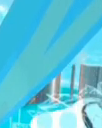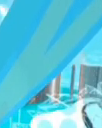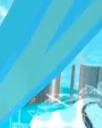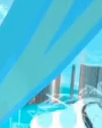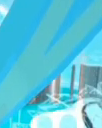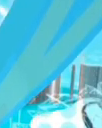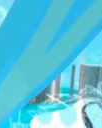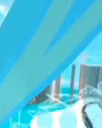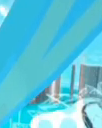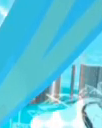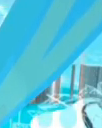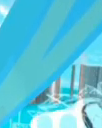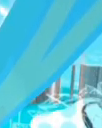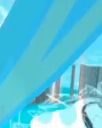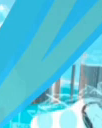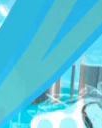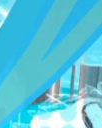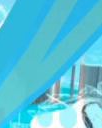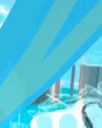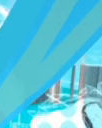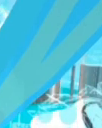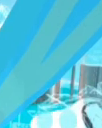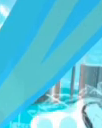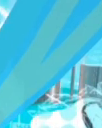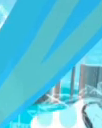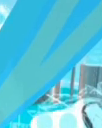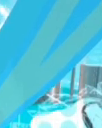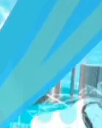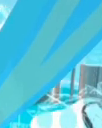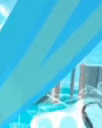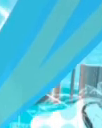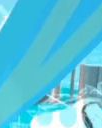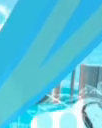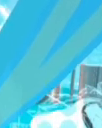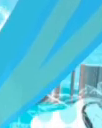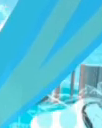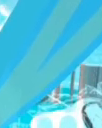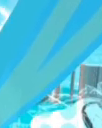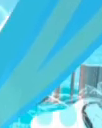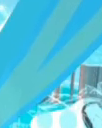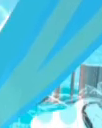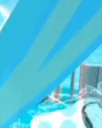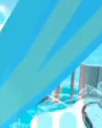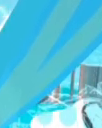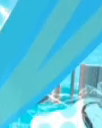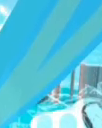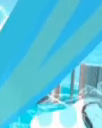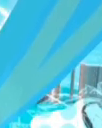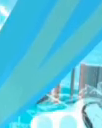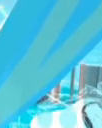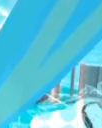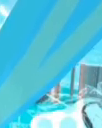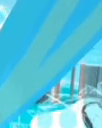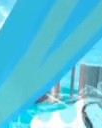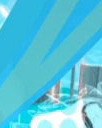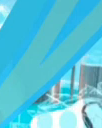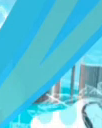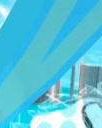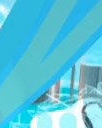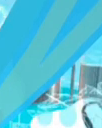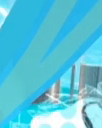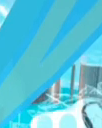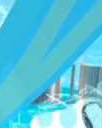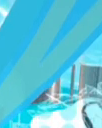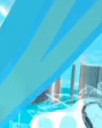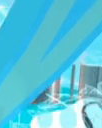hoy, y me disculpo desde ya con todos los televidentes, en virtud no pueden acompañar en el set, estábamos en